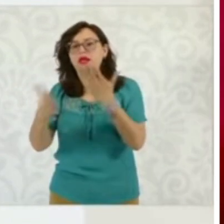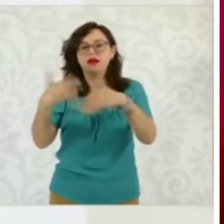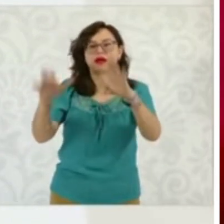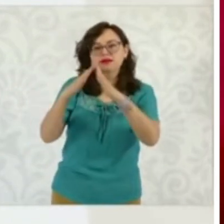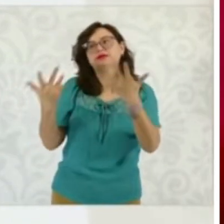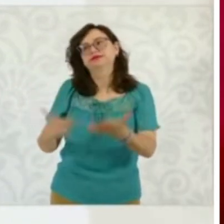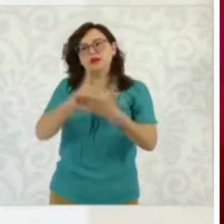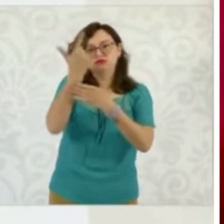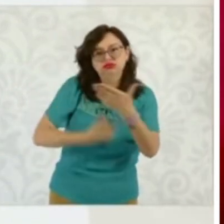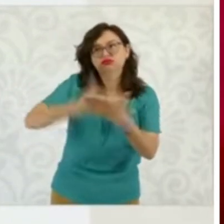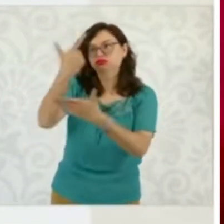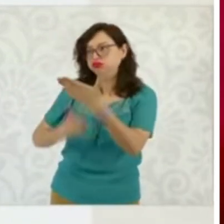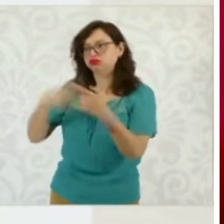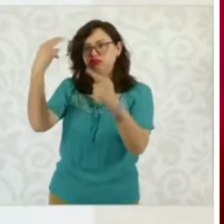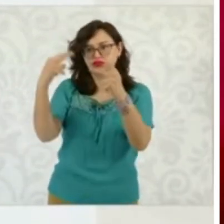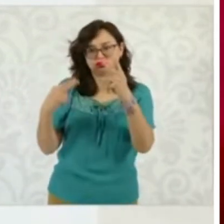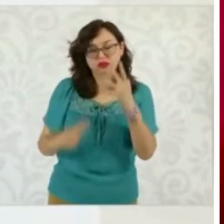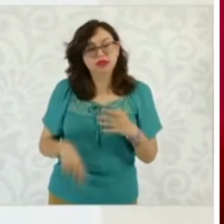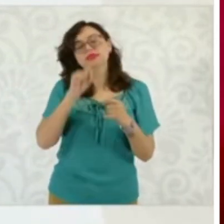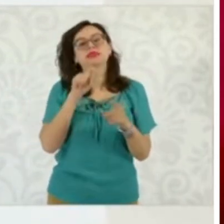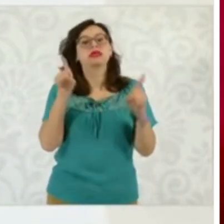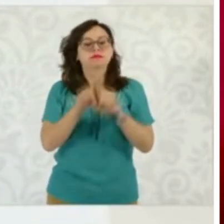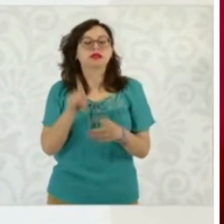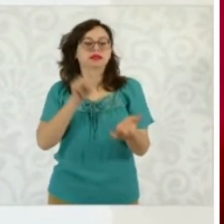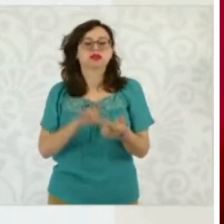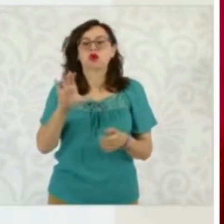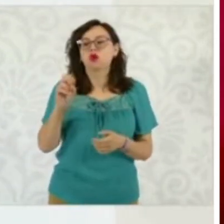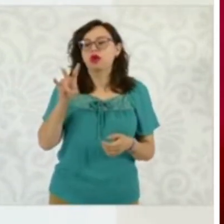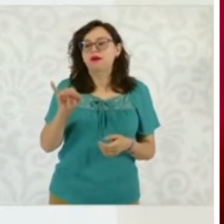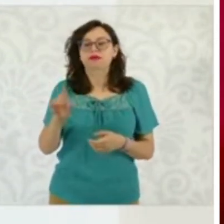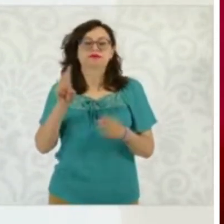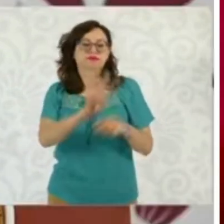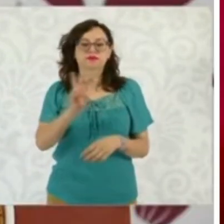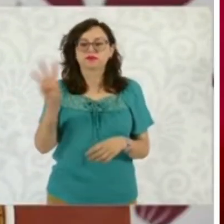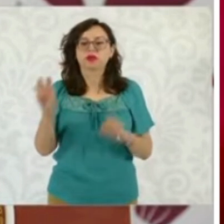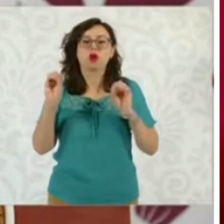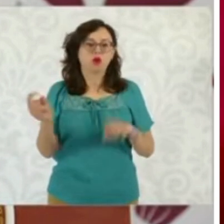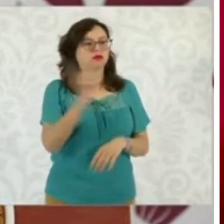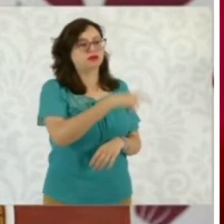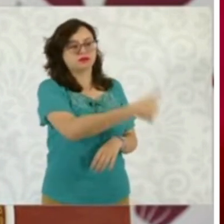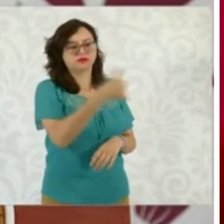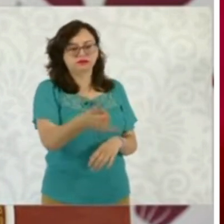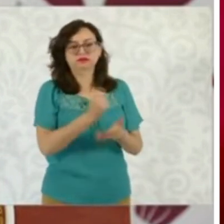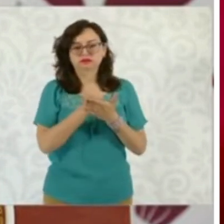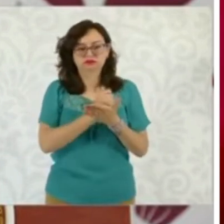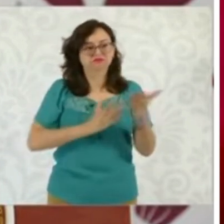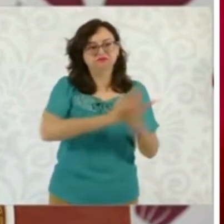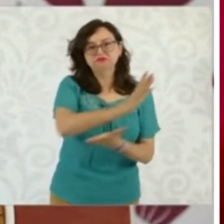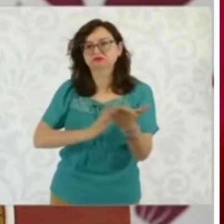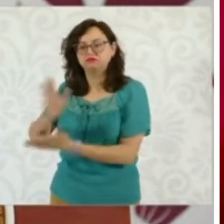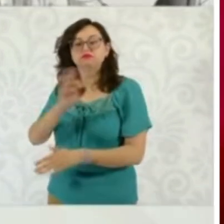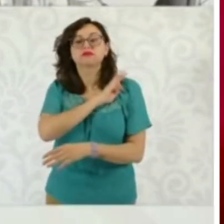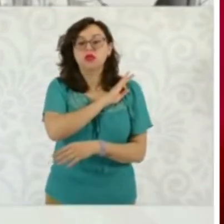censo casa por casa y además puede uno acceder a través de la página de la CONAVI o del Infonavit. Esa es la característica.